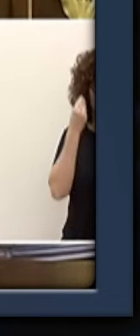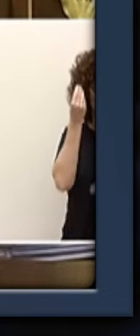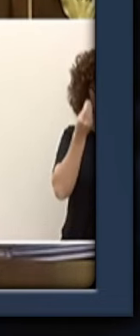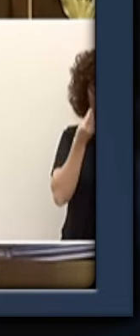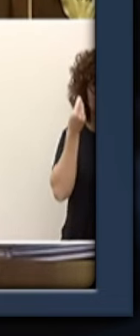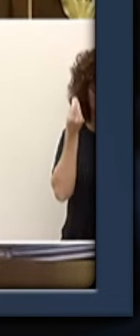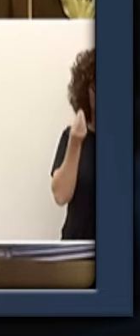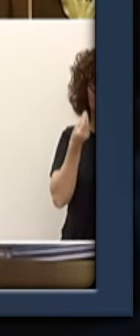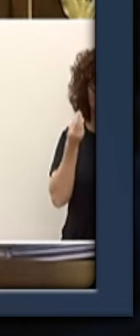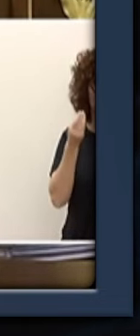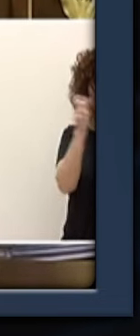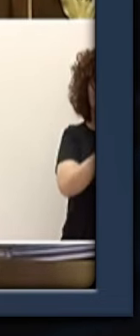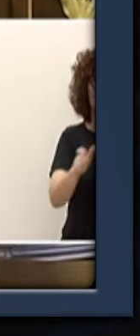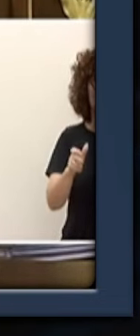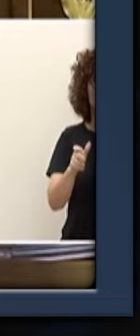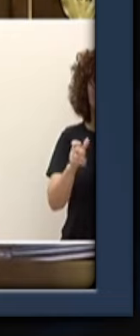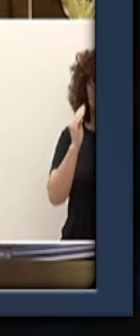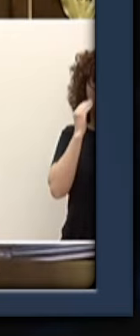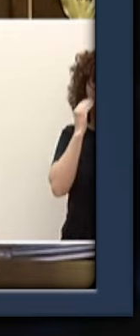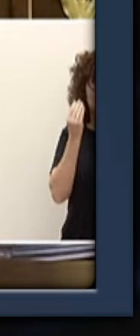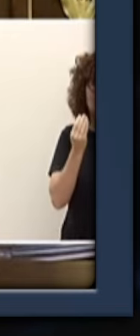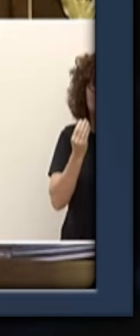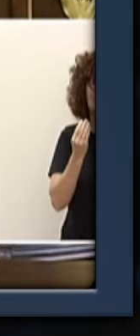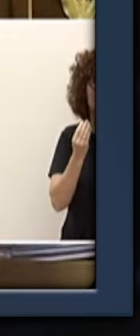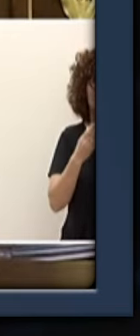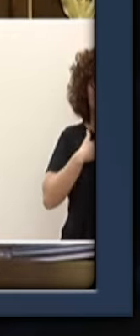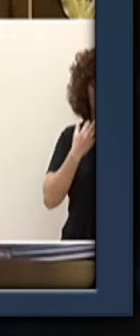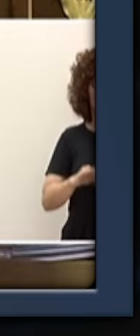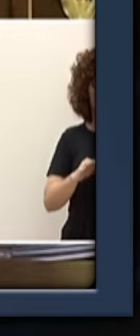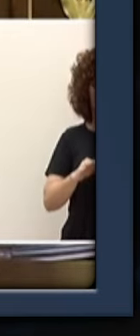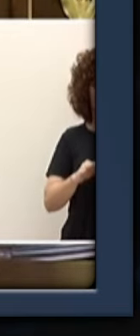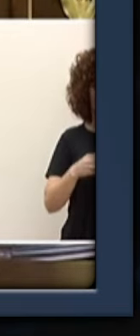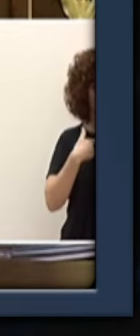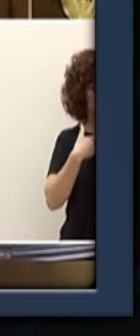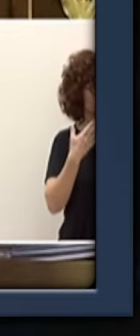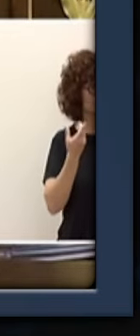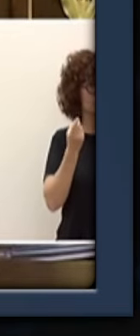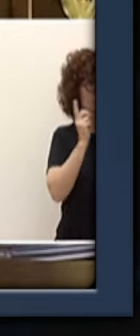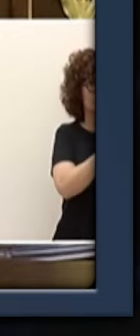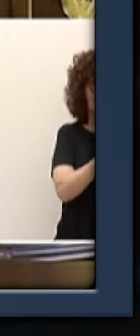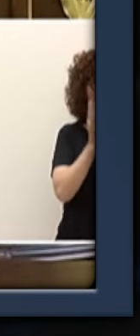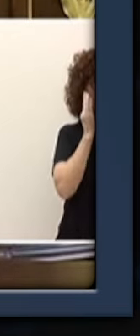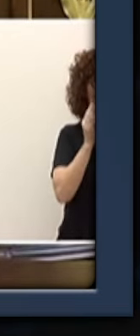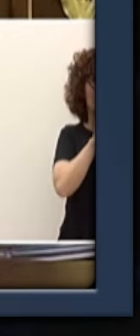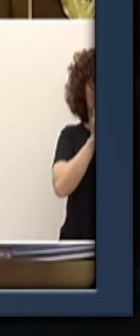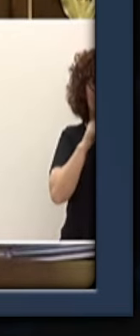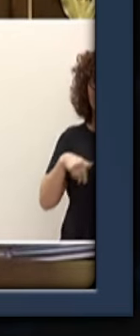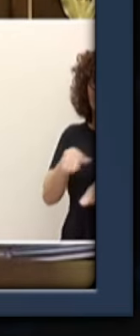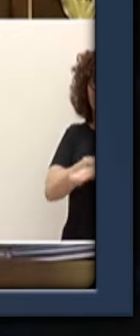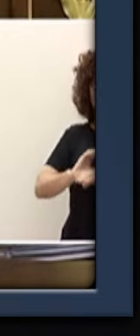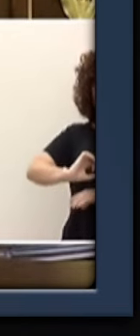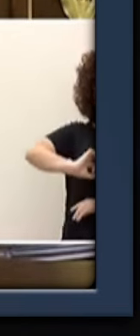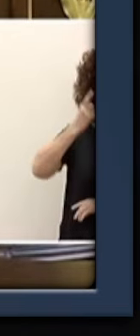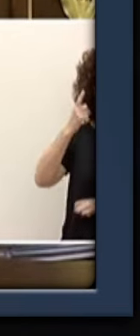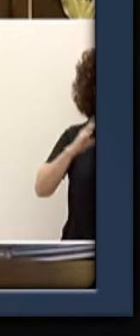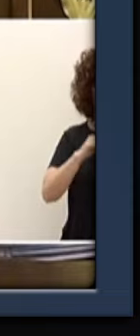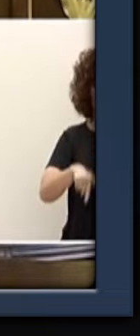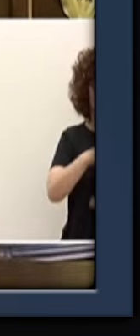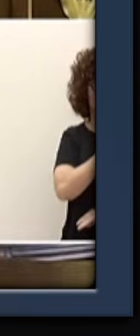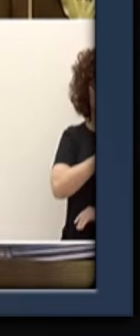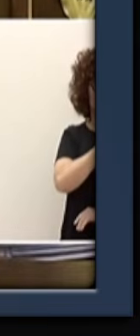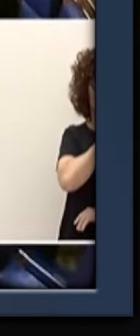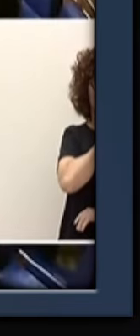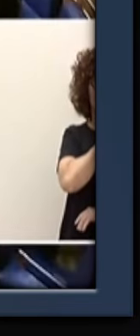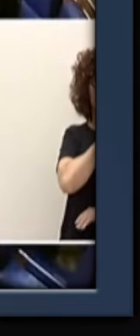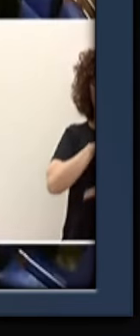tiene en la cabeza el gobierno más feminista de la historia para atraer a cada vez más personas de esa naturaleza? ¿Por qué insulta usted